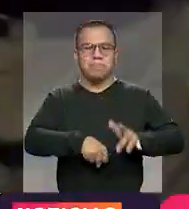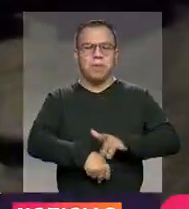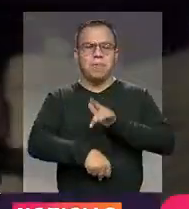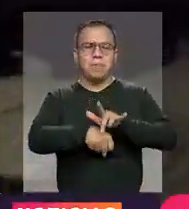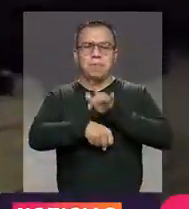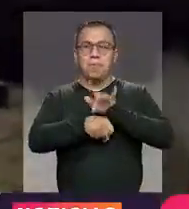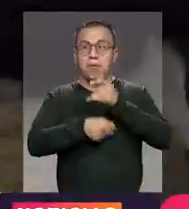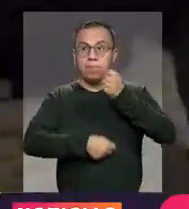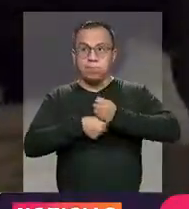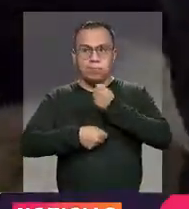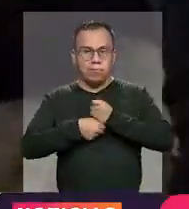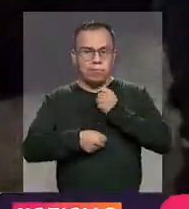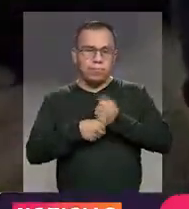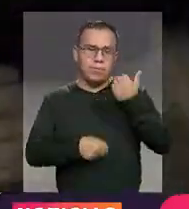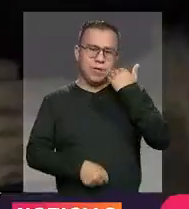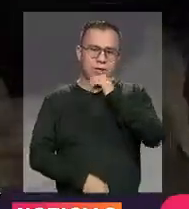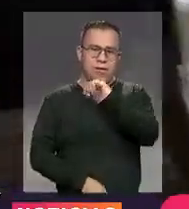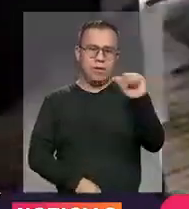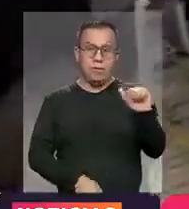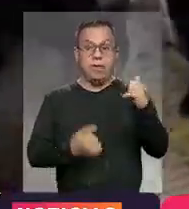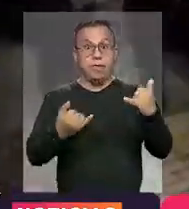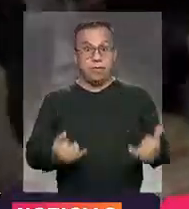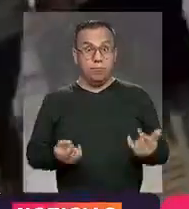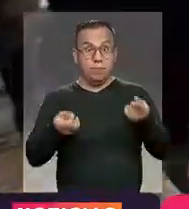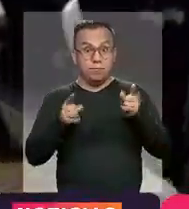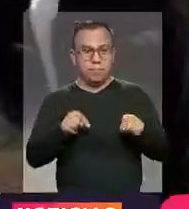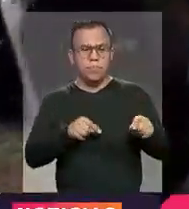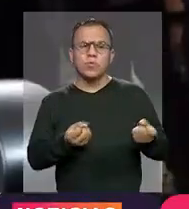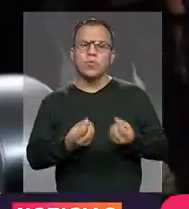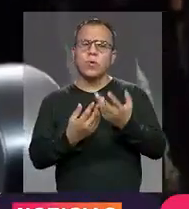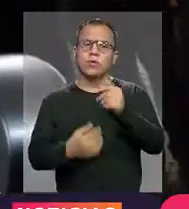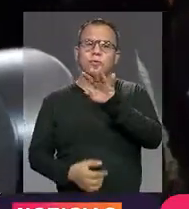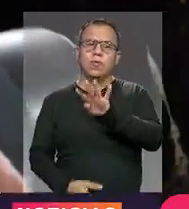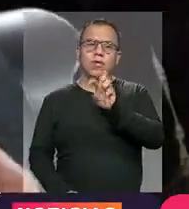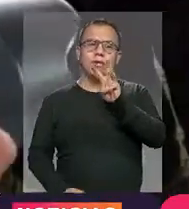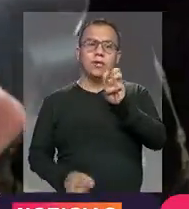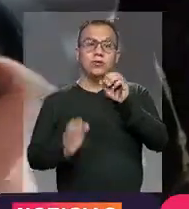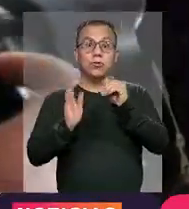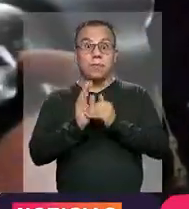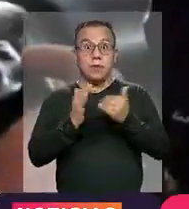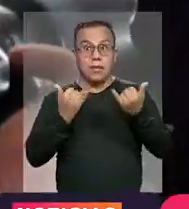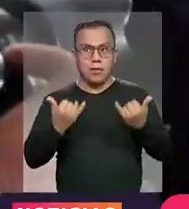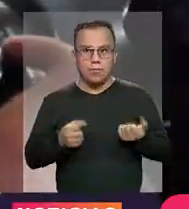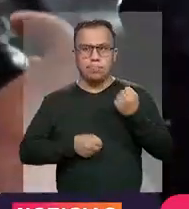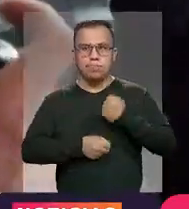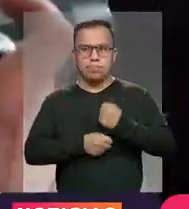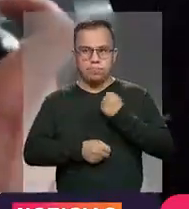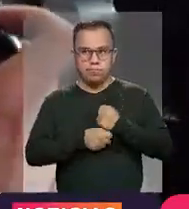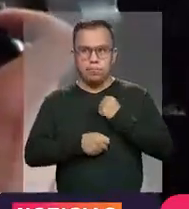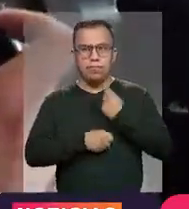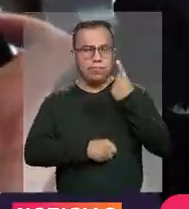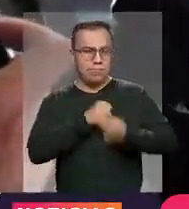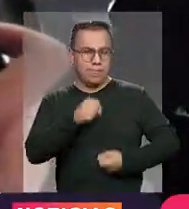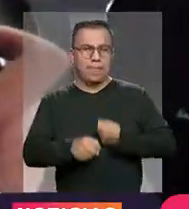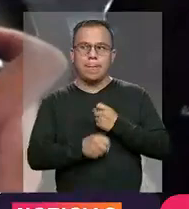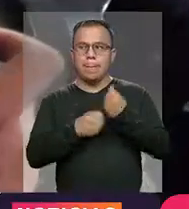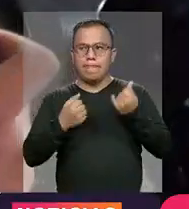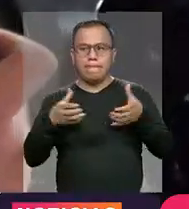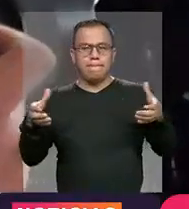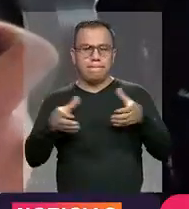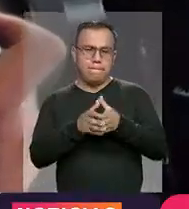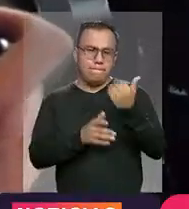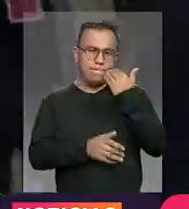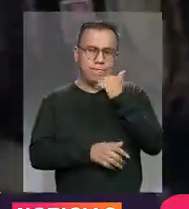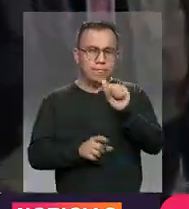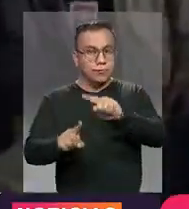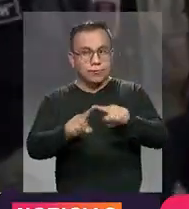la empleabilidad en mujeres. Ella dice que son 48 mil empleos los que quiere este año fomentar para la mujer